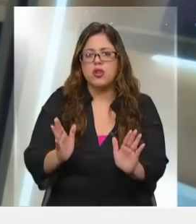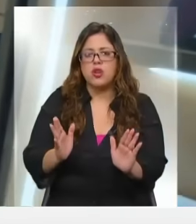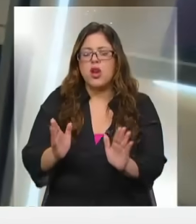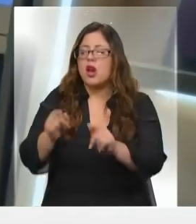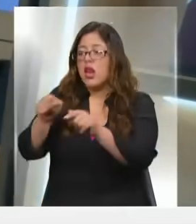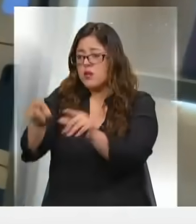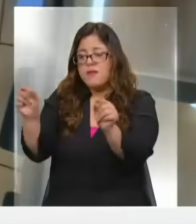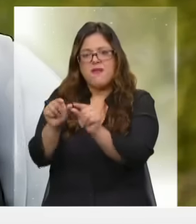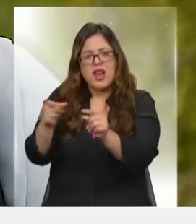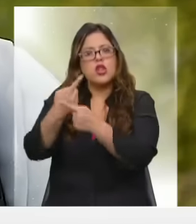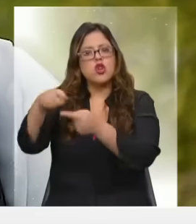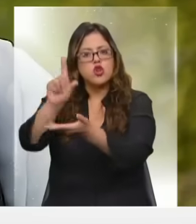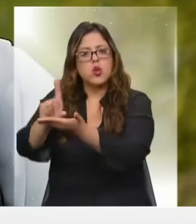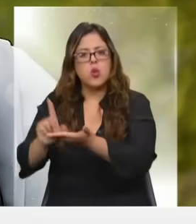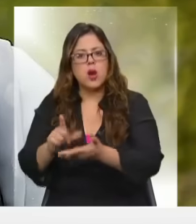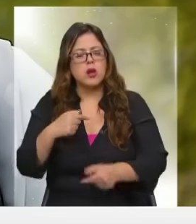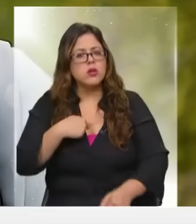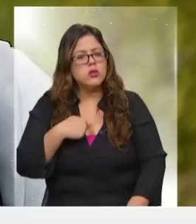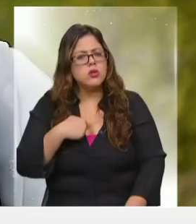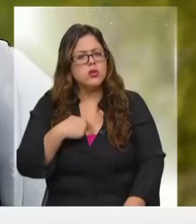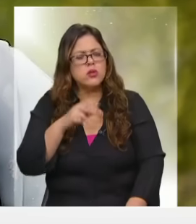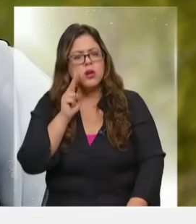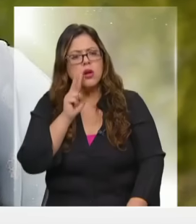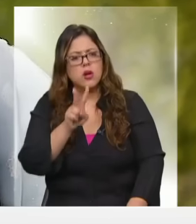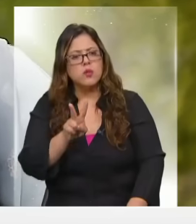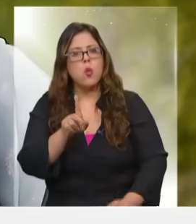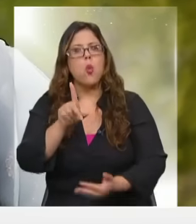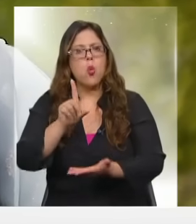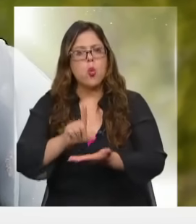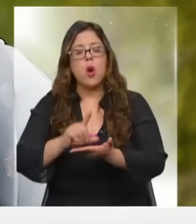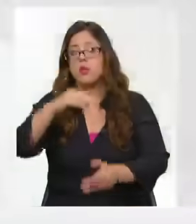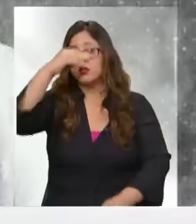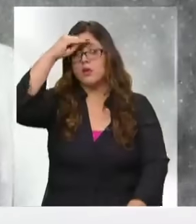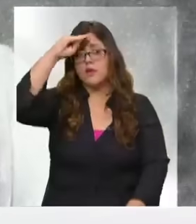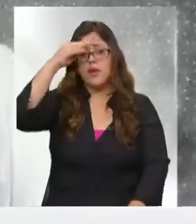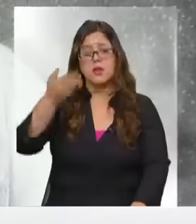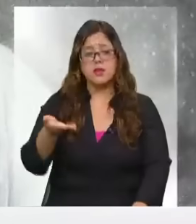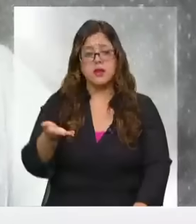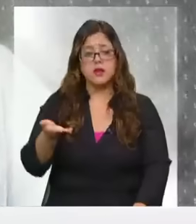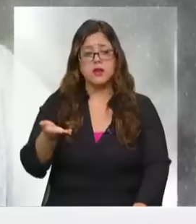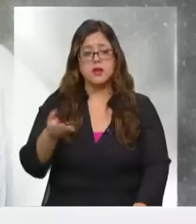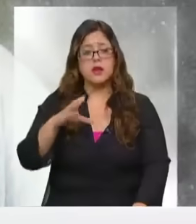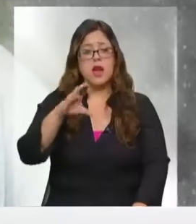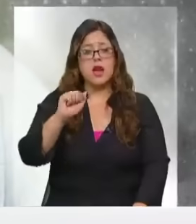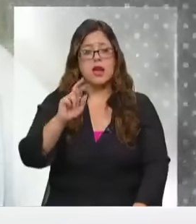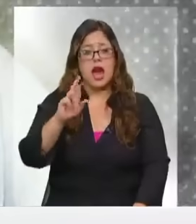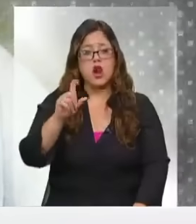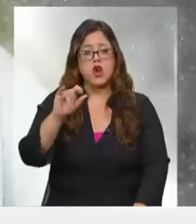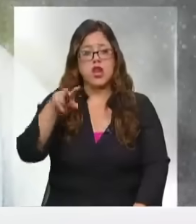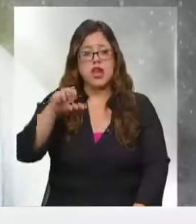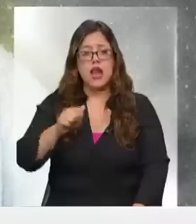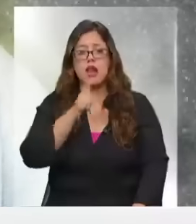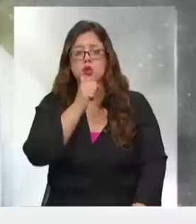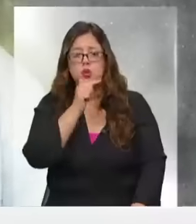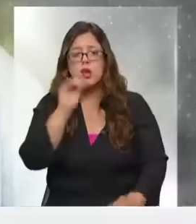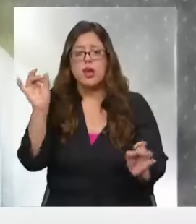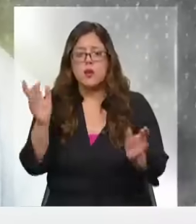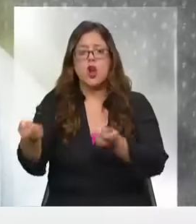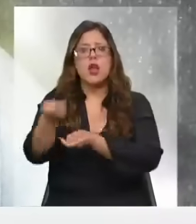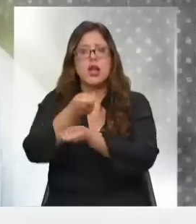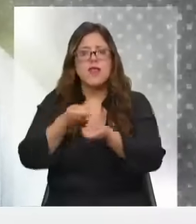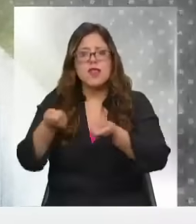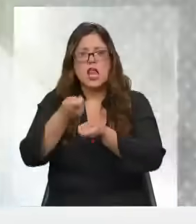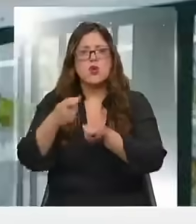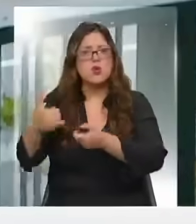las tiendas. Y yo lo encontré un lugar muy de confianza. Carolina Campos sospecha que le vendieron un